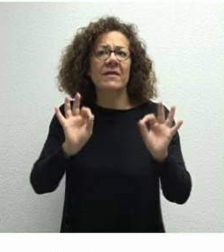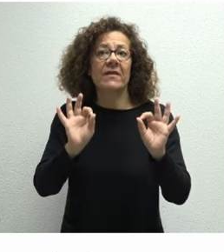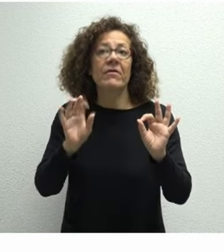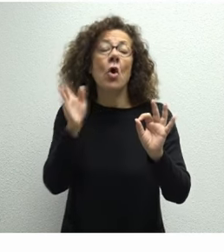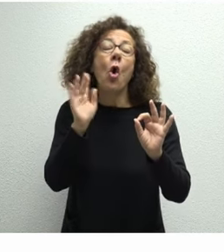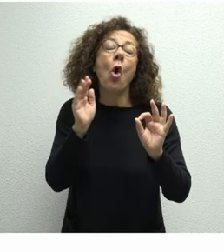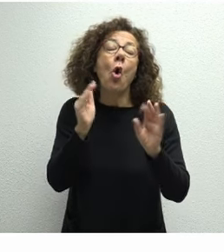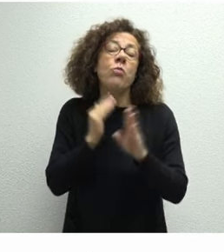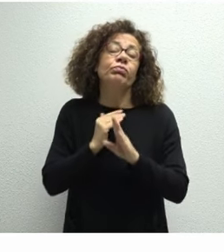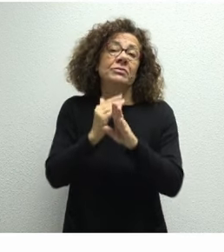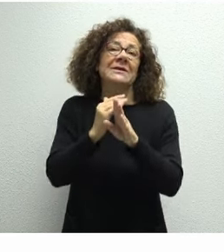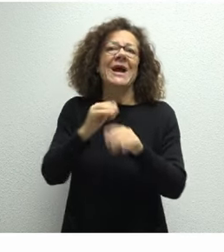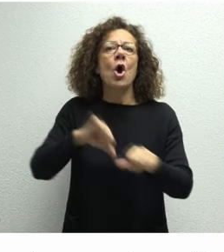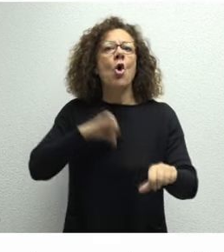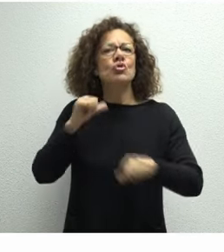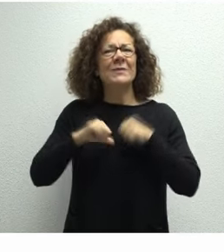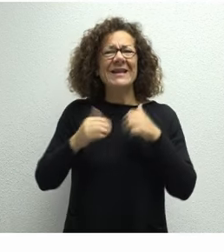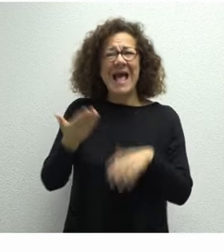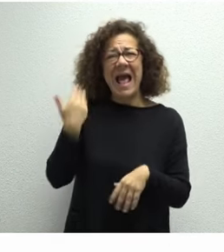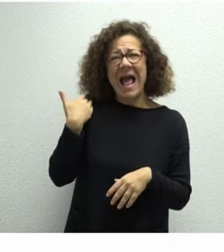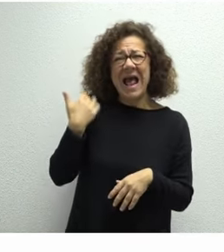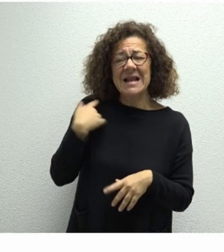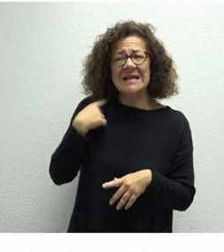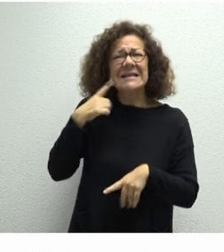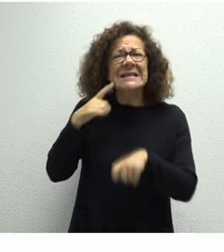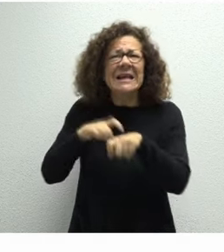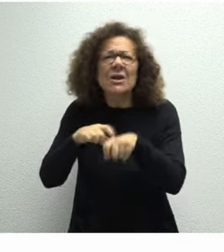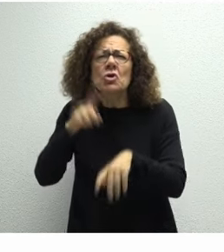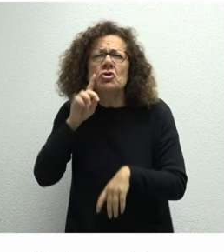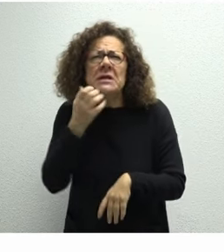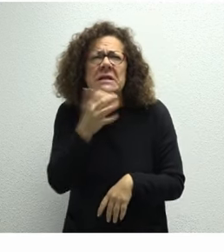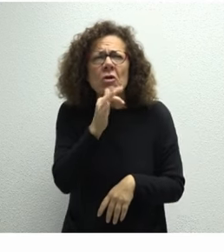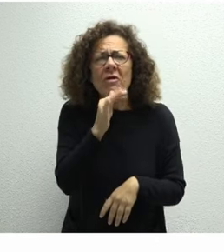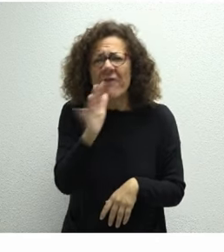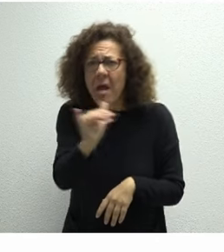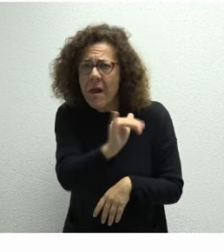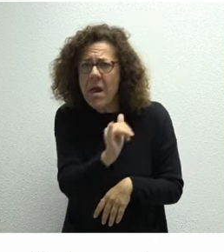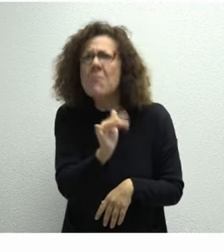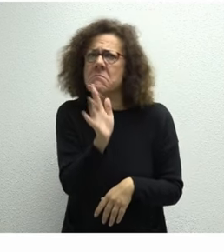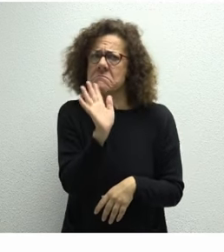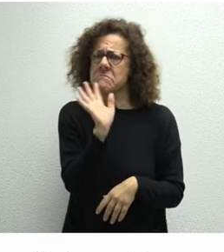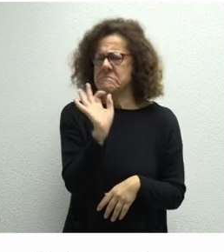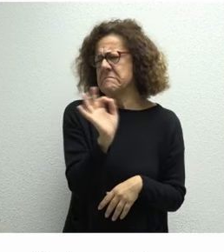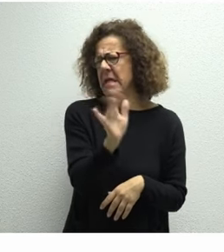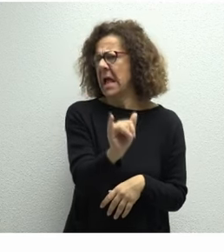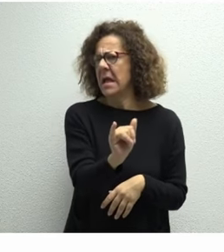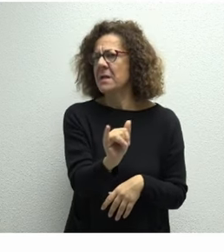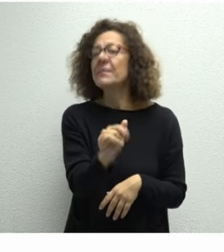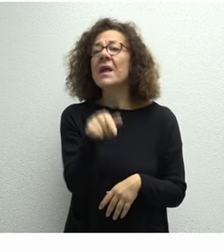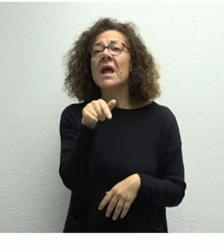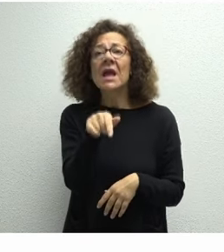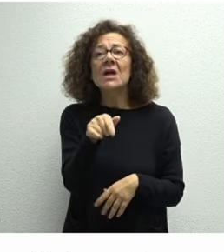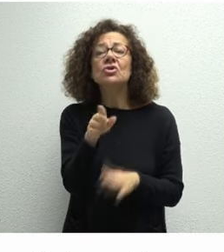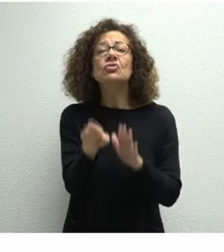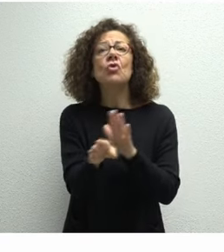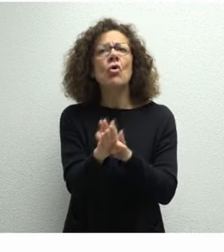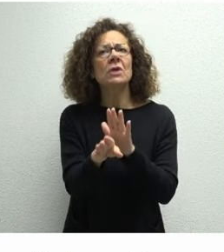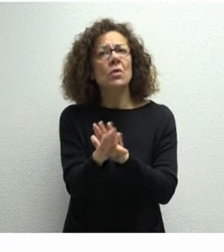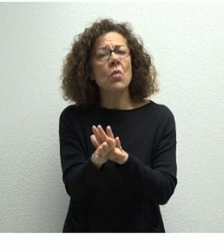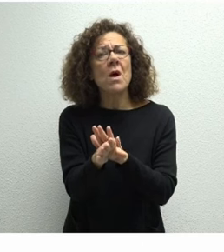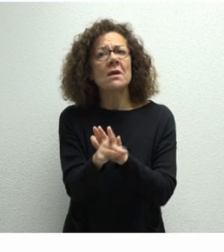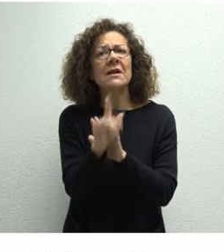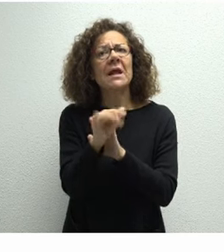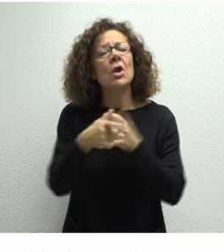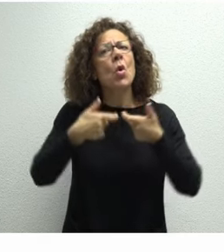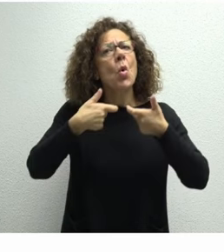de los antiguos hospitales psiquiátricos si queréis no Si queda alguno no eh pero quedan no y como eso siguen teniendo pues